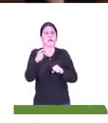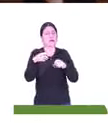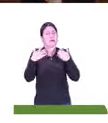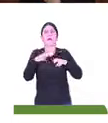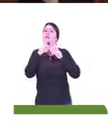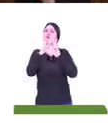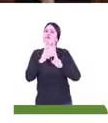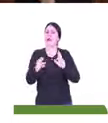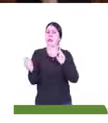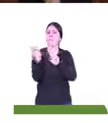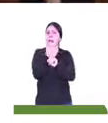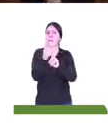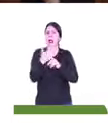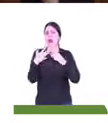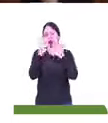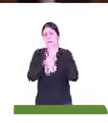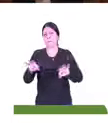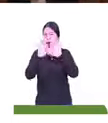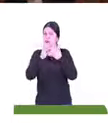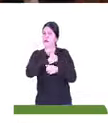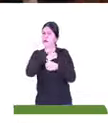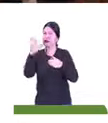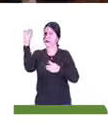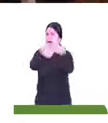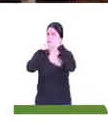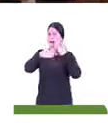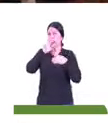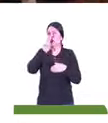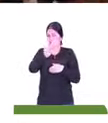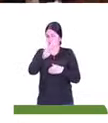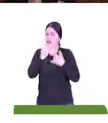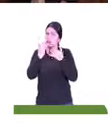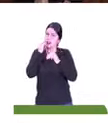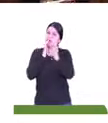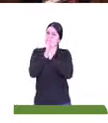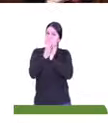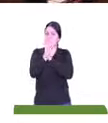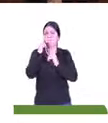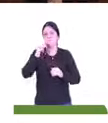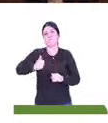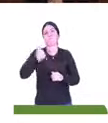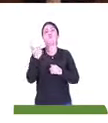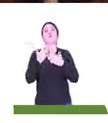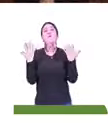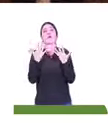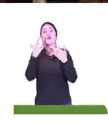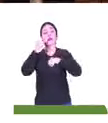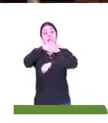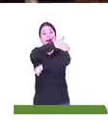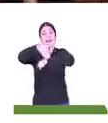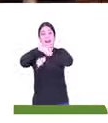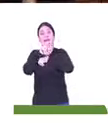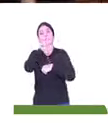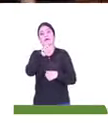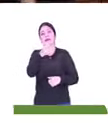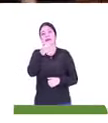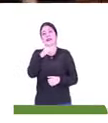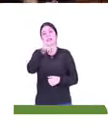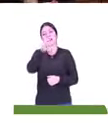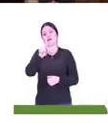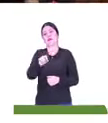resultados muy importantes. Devolvamos dos diapositivas, por favor, para contarles un poco. Precisamente en la carrera séptima, por ejemplo, son 17.7